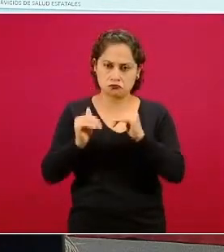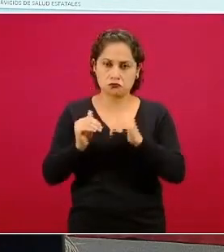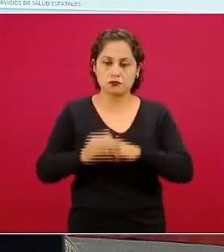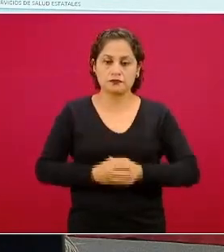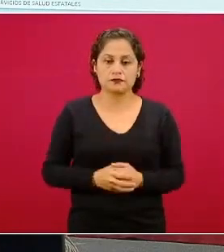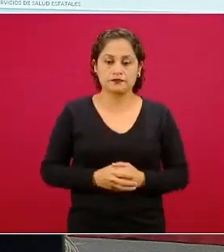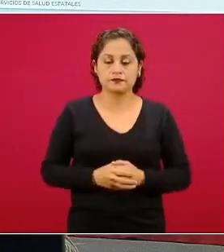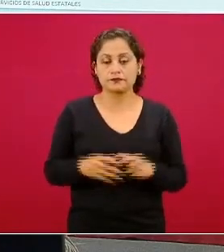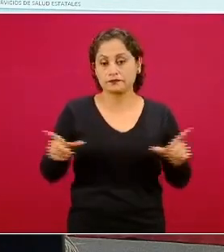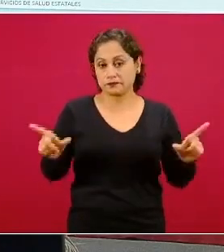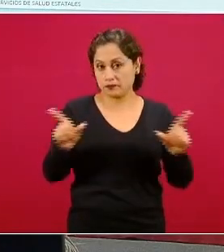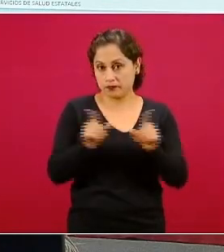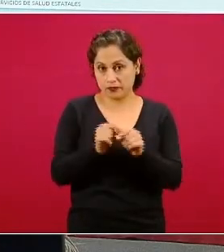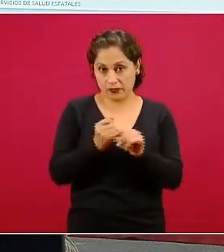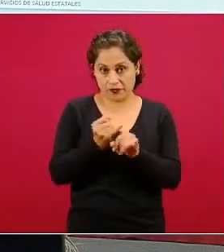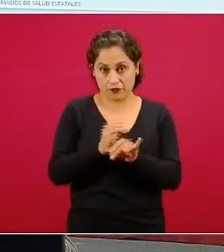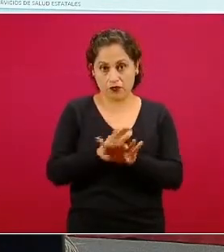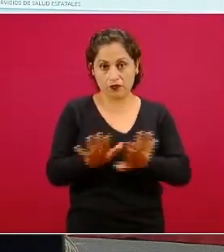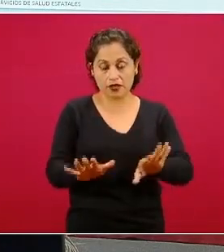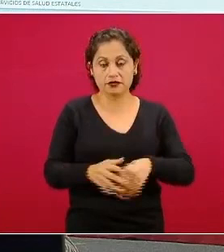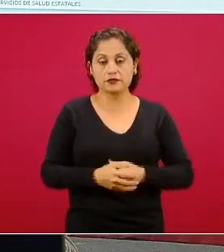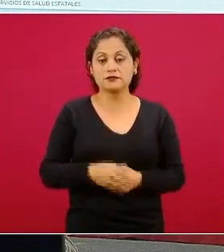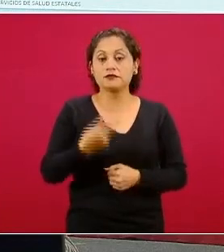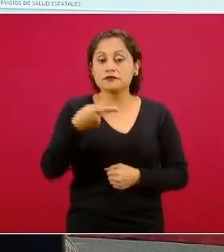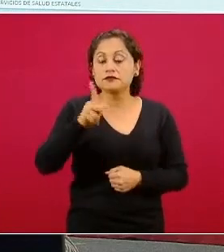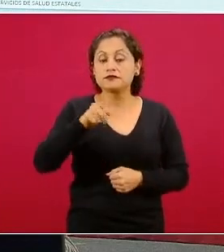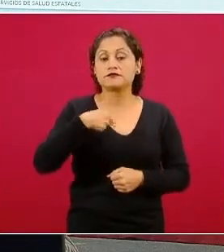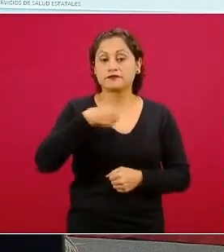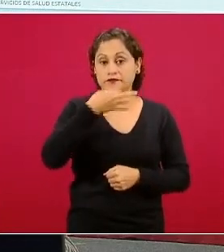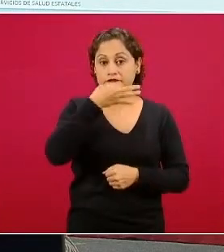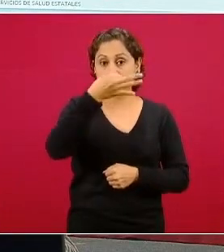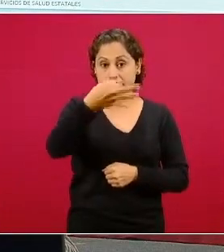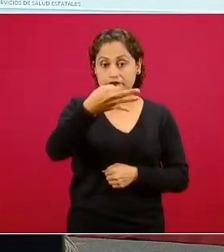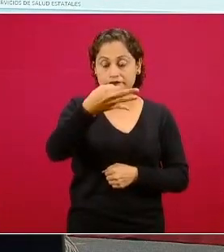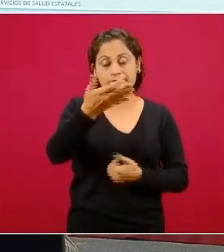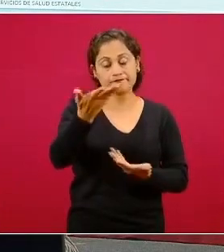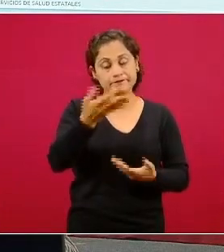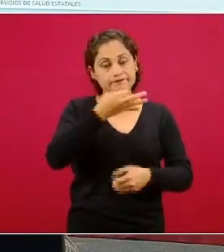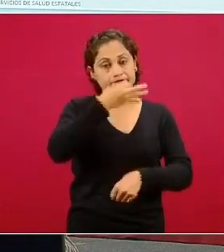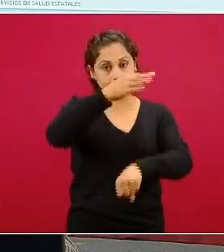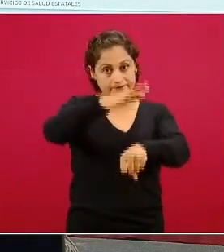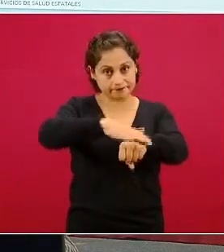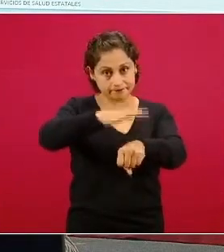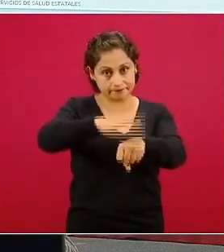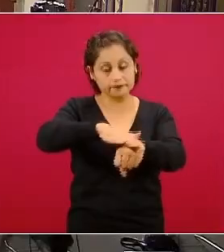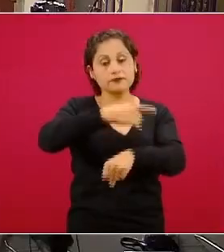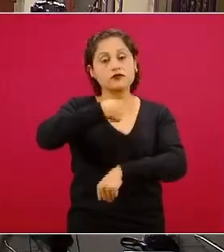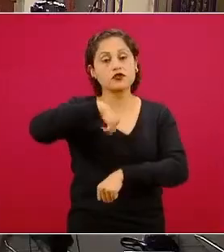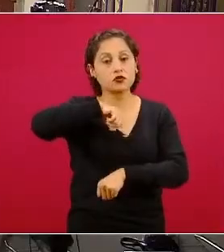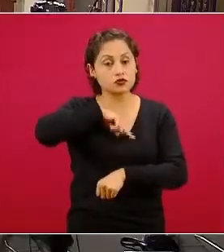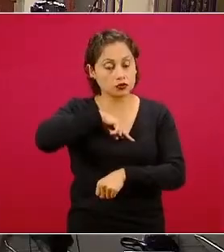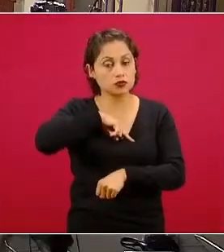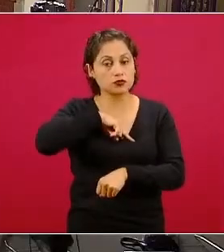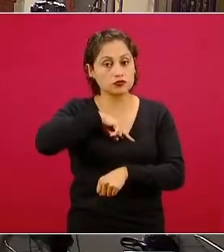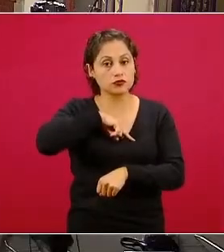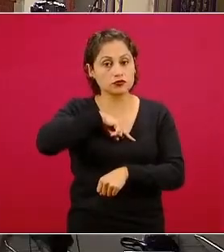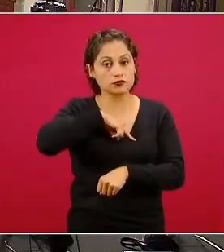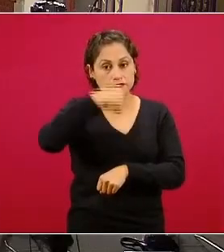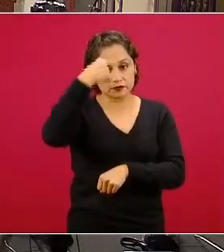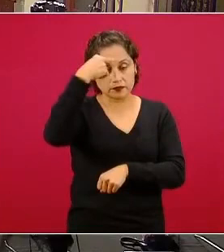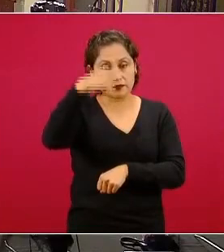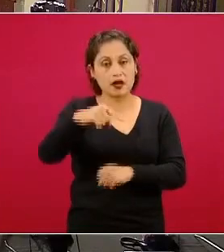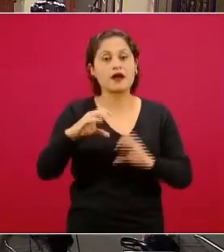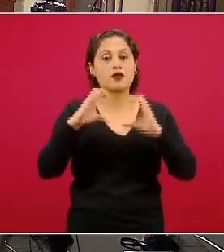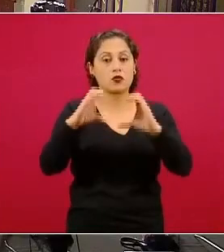el informe técnico comentando la advertencia que hemos hecho desde hace muchas semanas en el